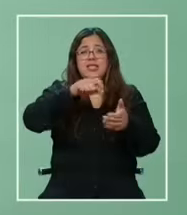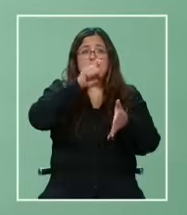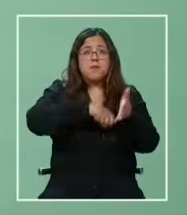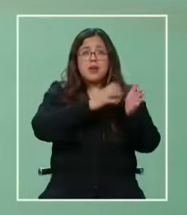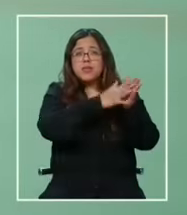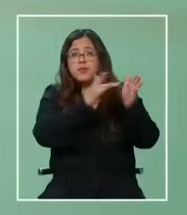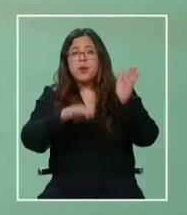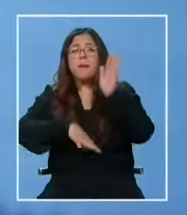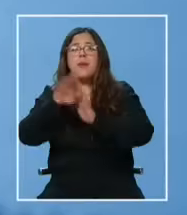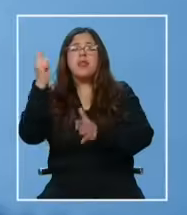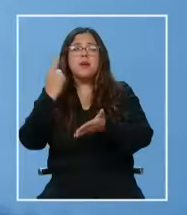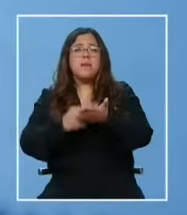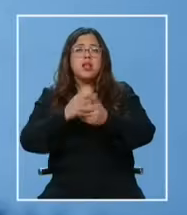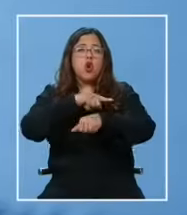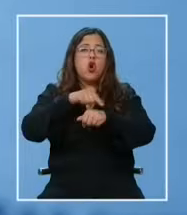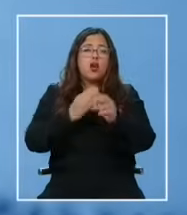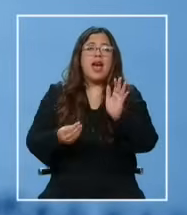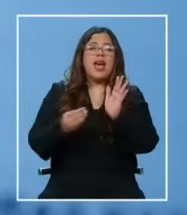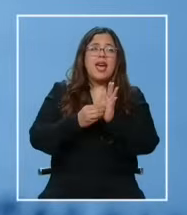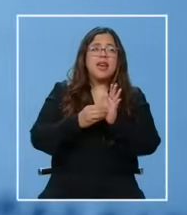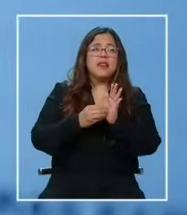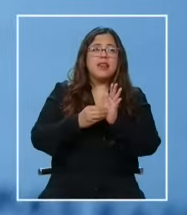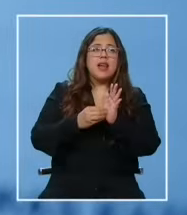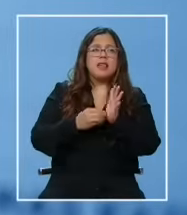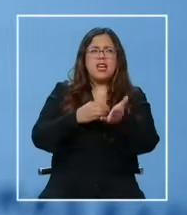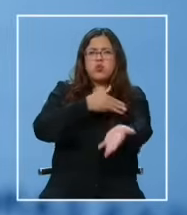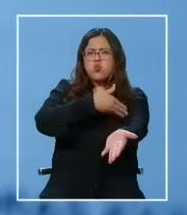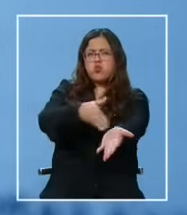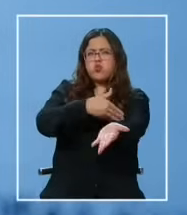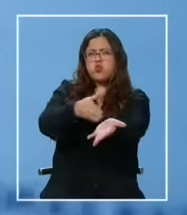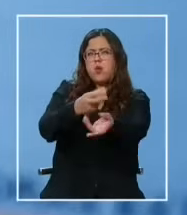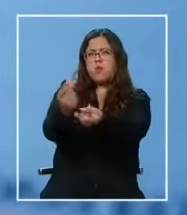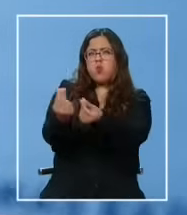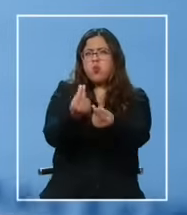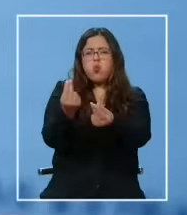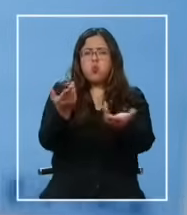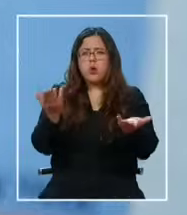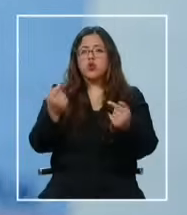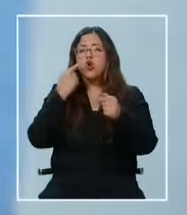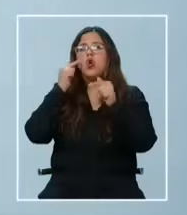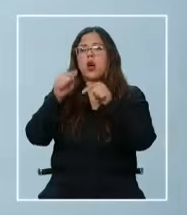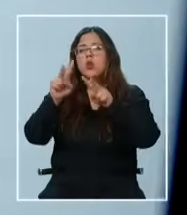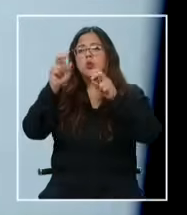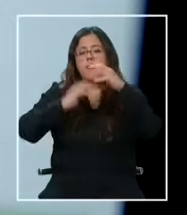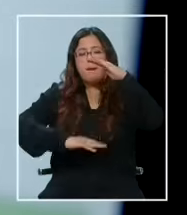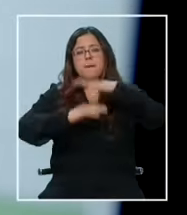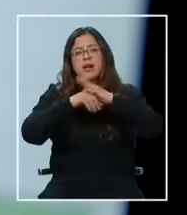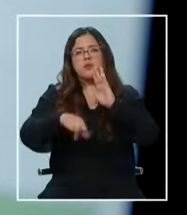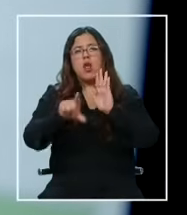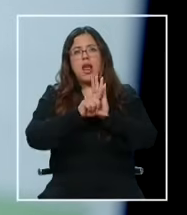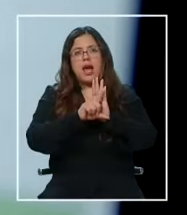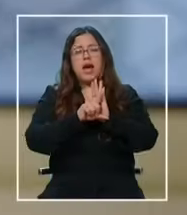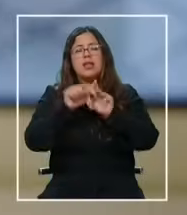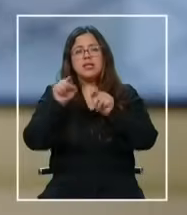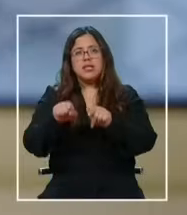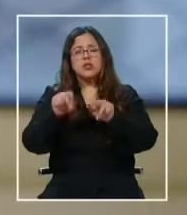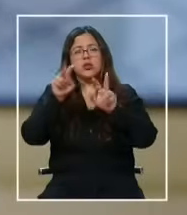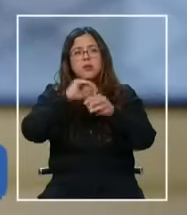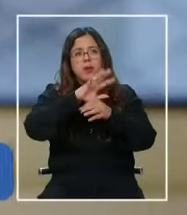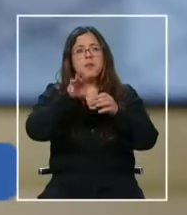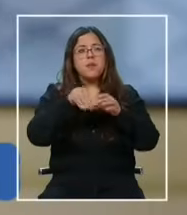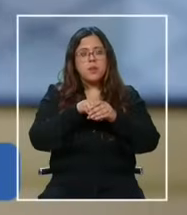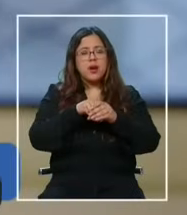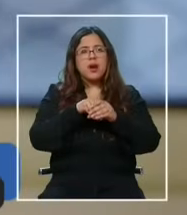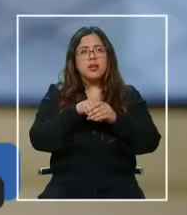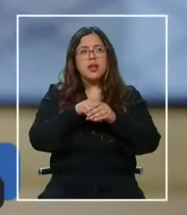las 1000 horas extras logrando sobre tiempos millonarios ahí hay un límite legal ese límite legal Es parte digamos de lo